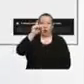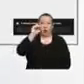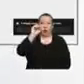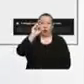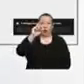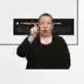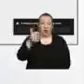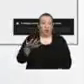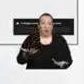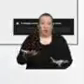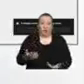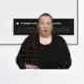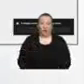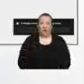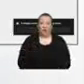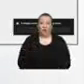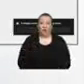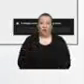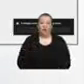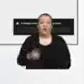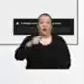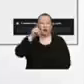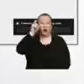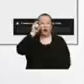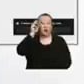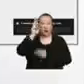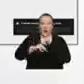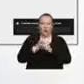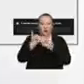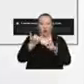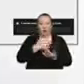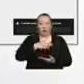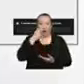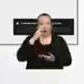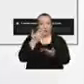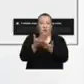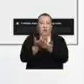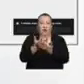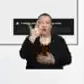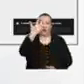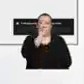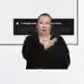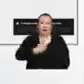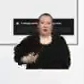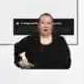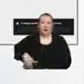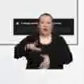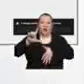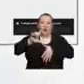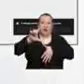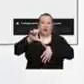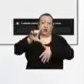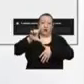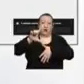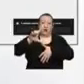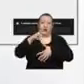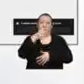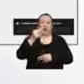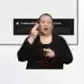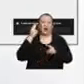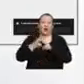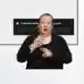enlazó en el mundo complican a la sede ecuador sigamos por favor tres presidentes latinoamericanos y los ex mandatarios que aparecen en la investigación